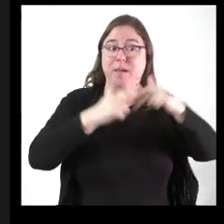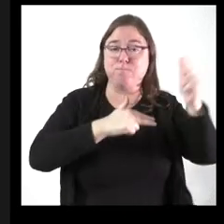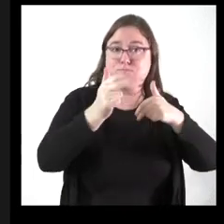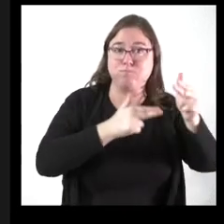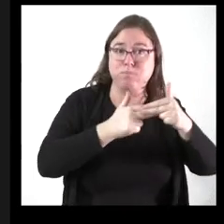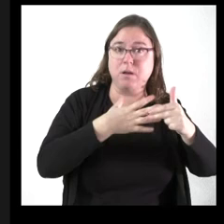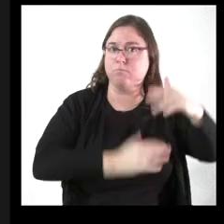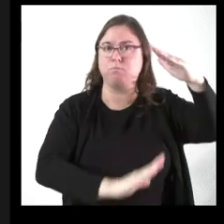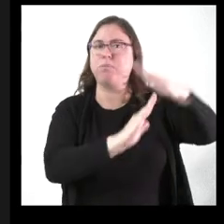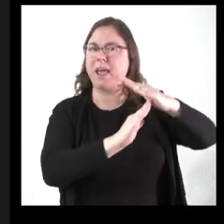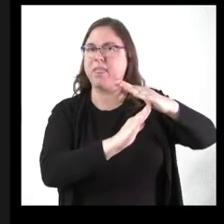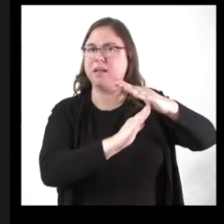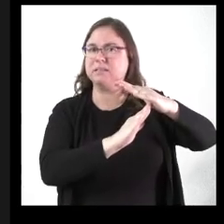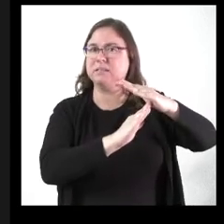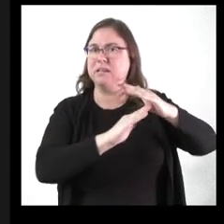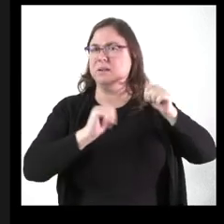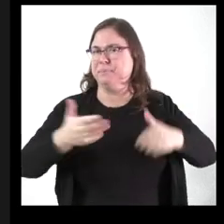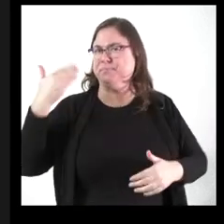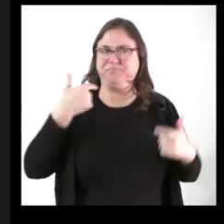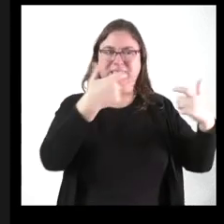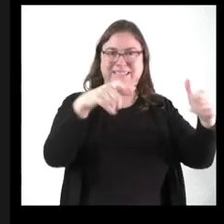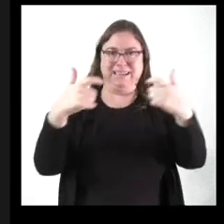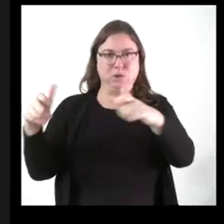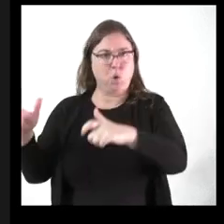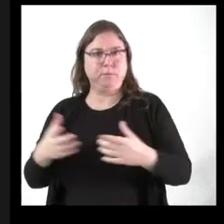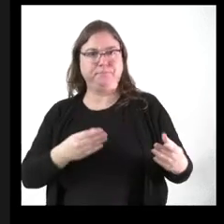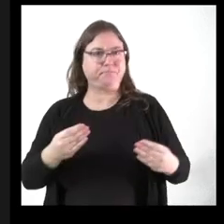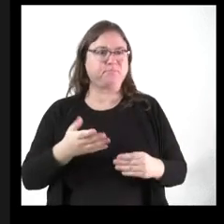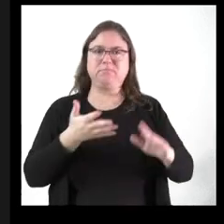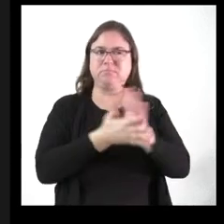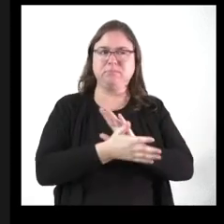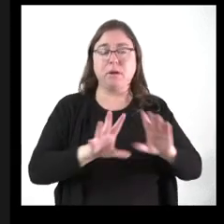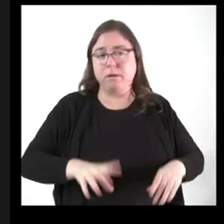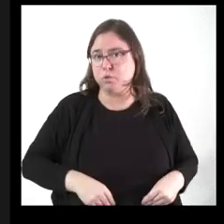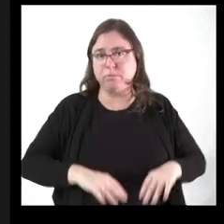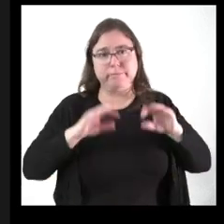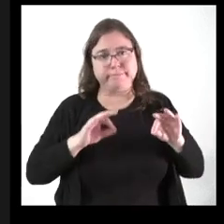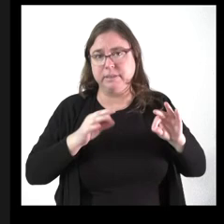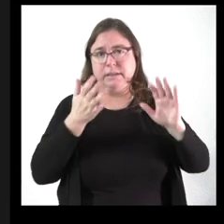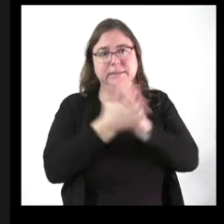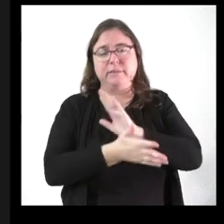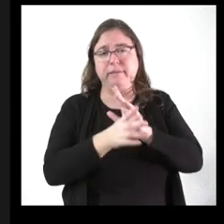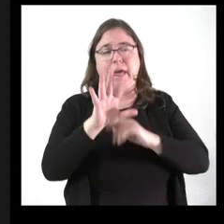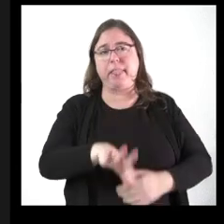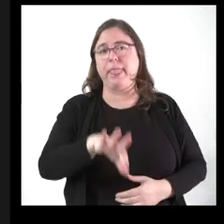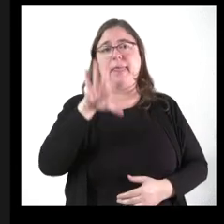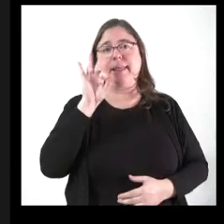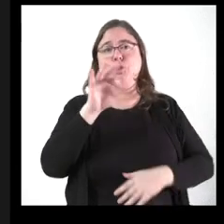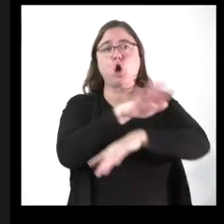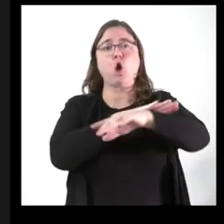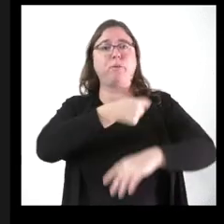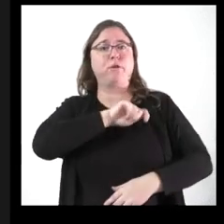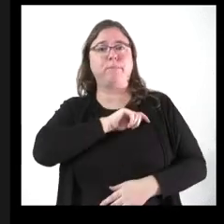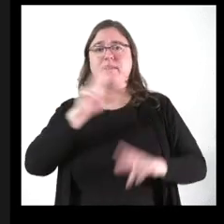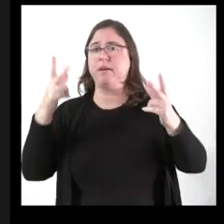queden paralizadas desde muchos sectores se da por finalizado con esta decisión del gobierno de